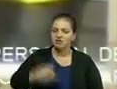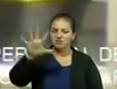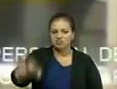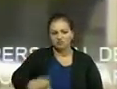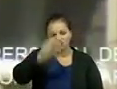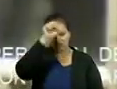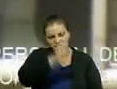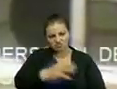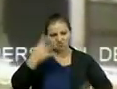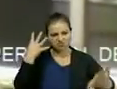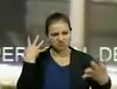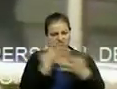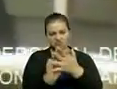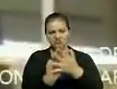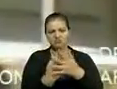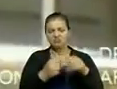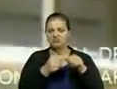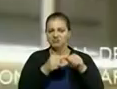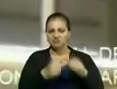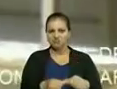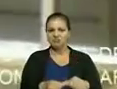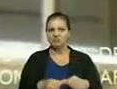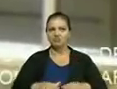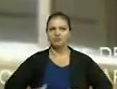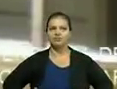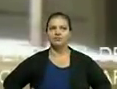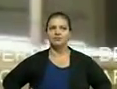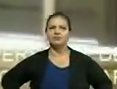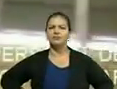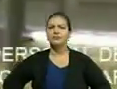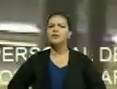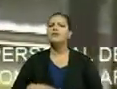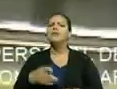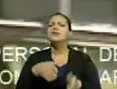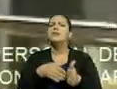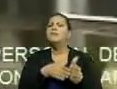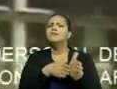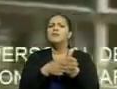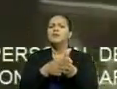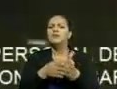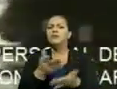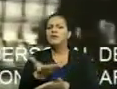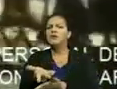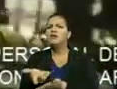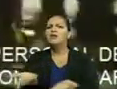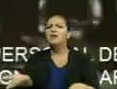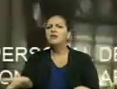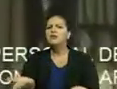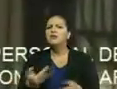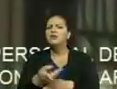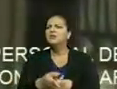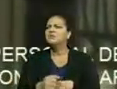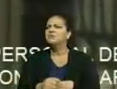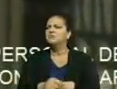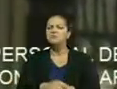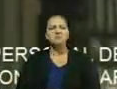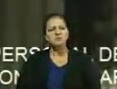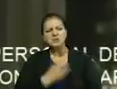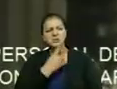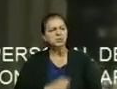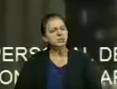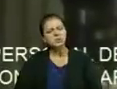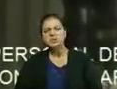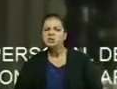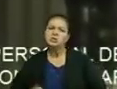termine el campeonato, de castigo. Por destruir cosas por que destruir, no es. ¿Qué culpa tiene la máquina? Máquina, nada. Por eso digo, lo